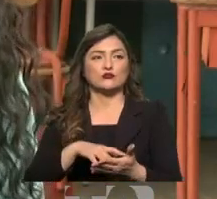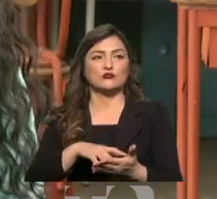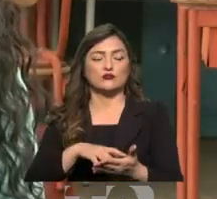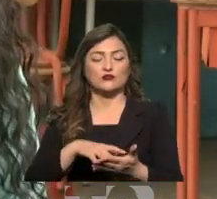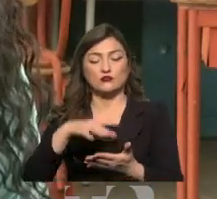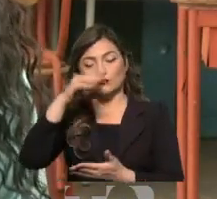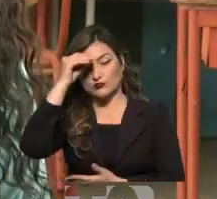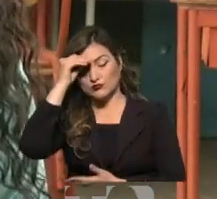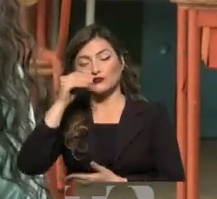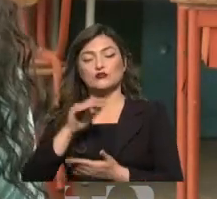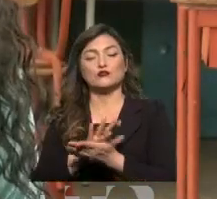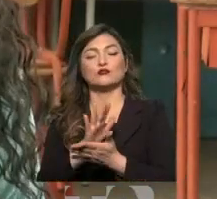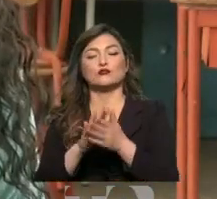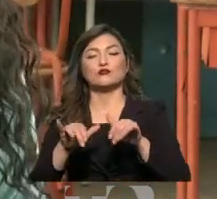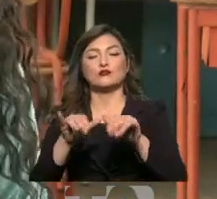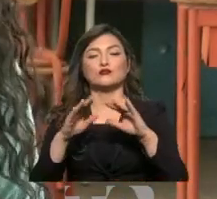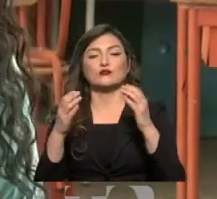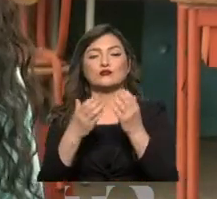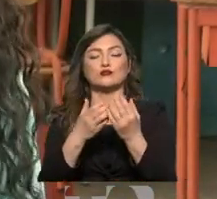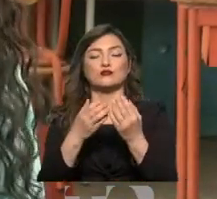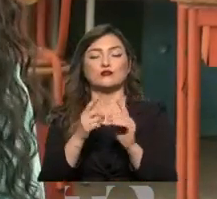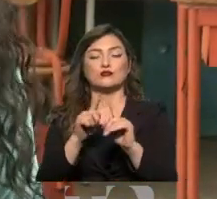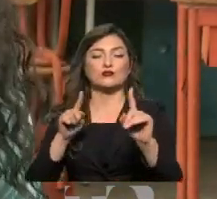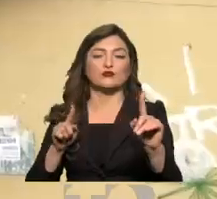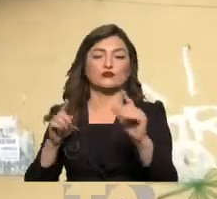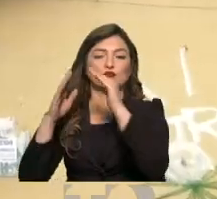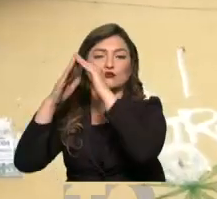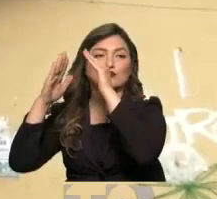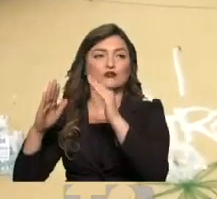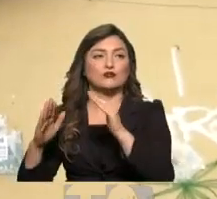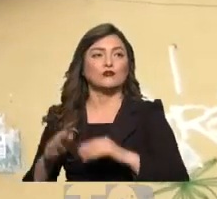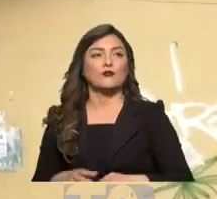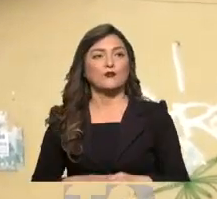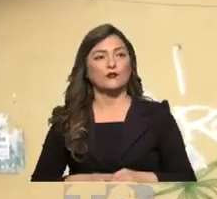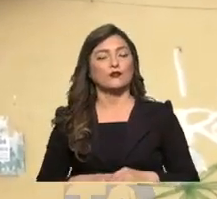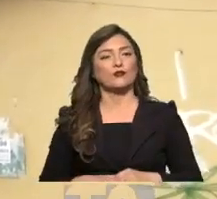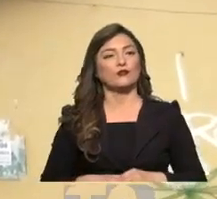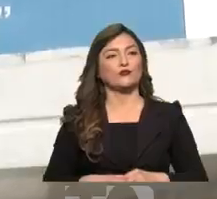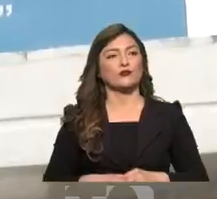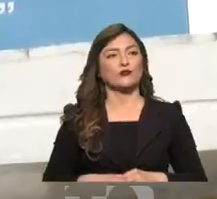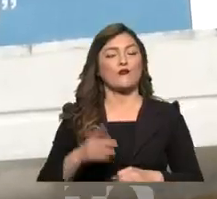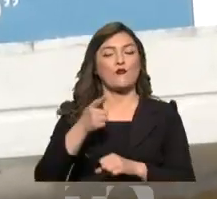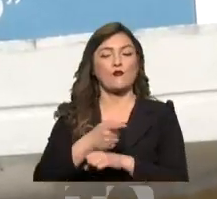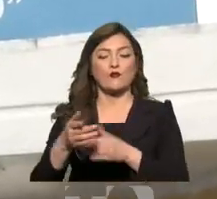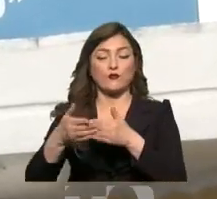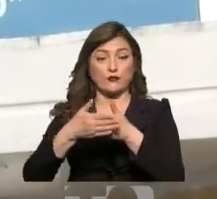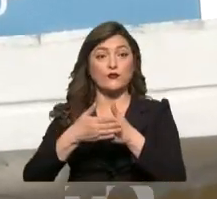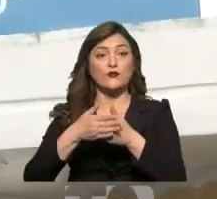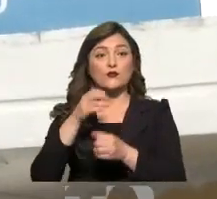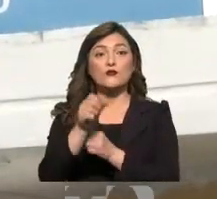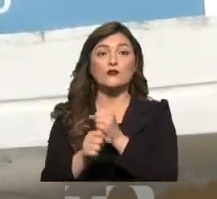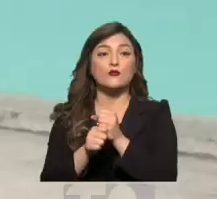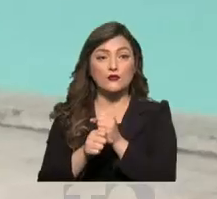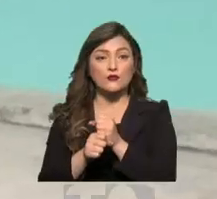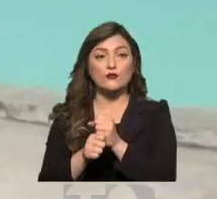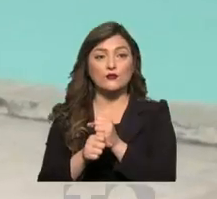en este plantel continuarán en clases virtuales desde casa. La disposición de que esta unidad educativa siga cerrada durante este año